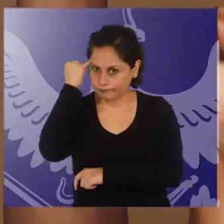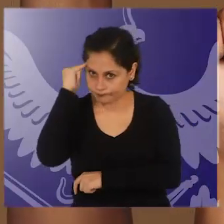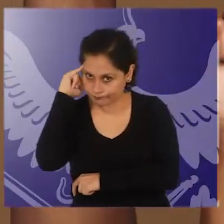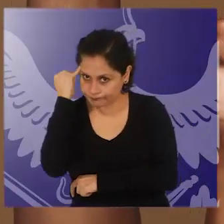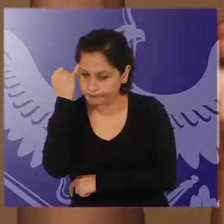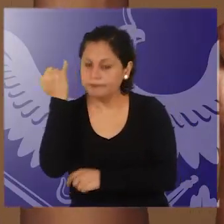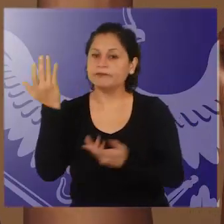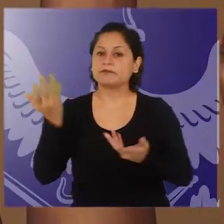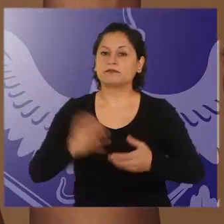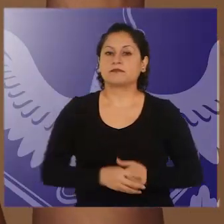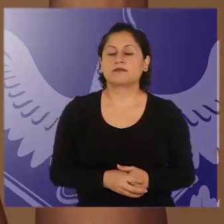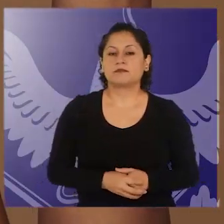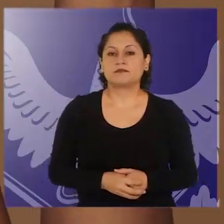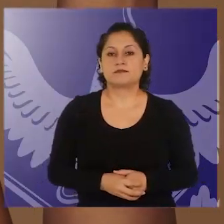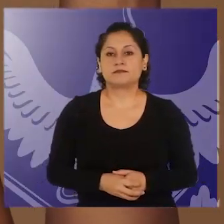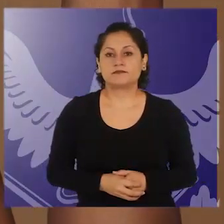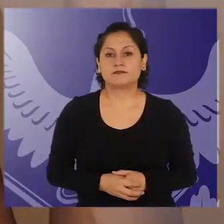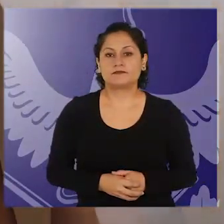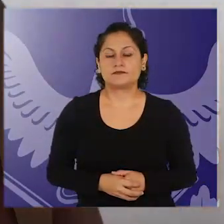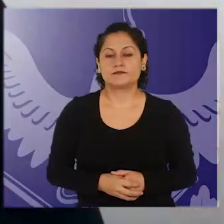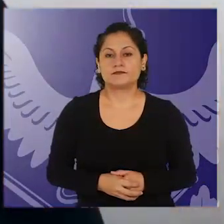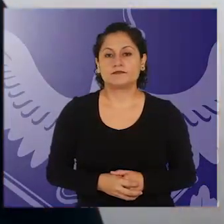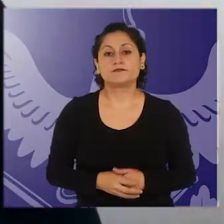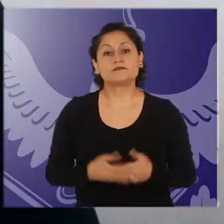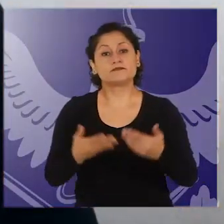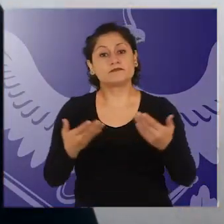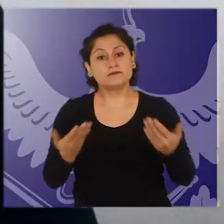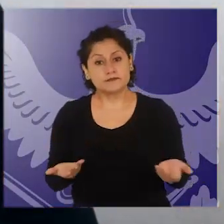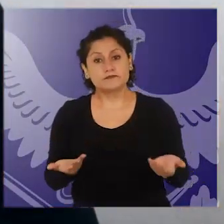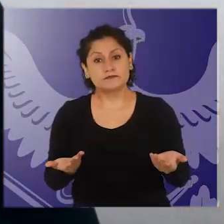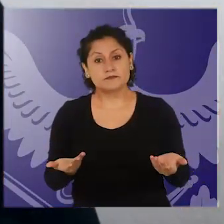con manos indígenas, con manos afrodescendientes.